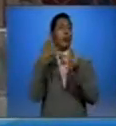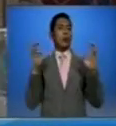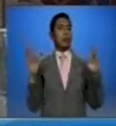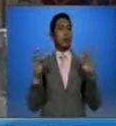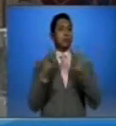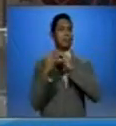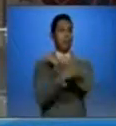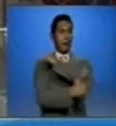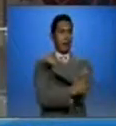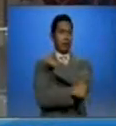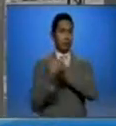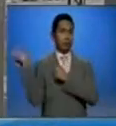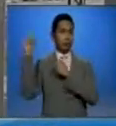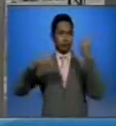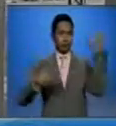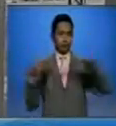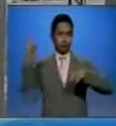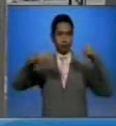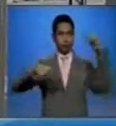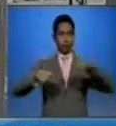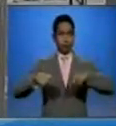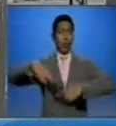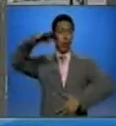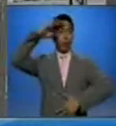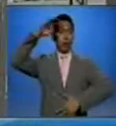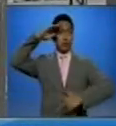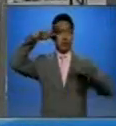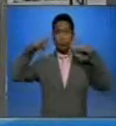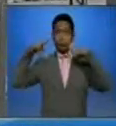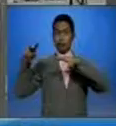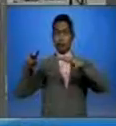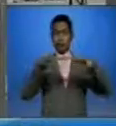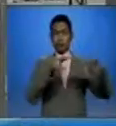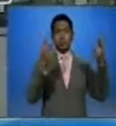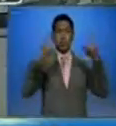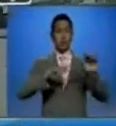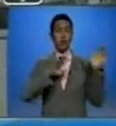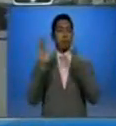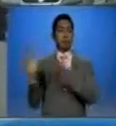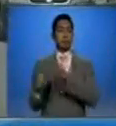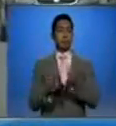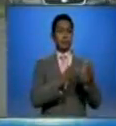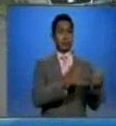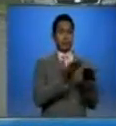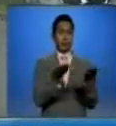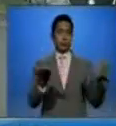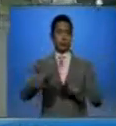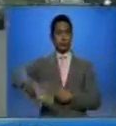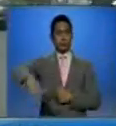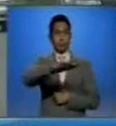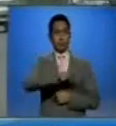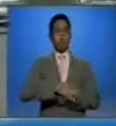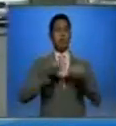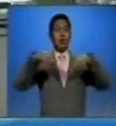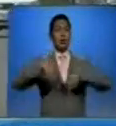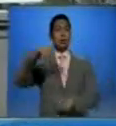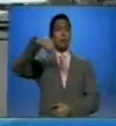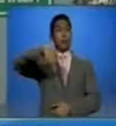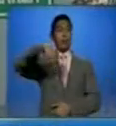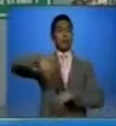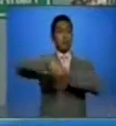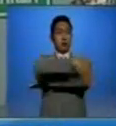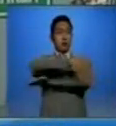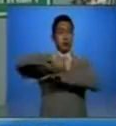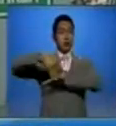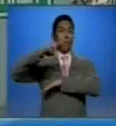observa elementos de la policía en los alrededores. También está listo el operativo de movilidad en el sector. Este martes se cerrará la avenida